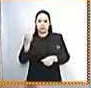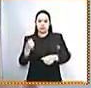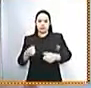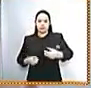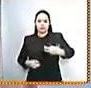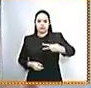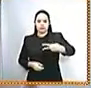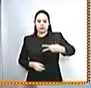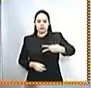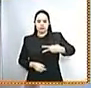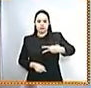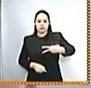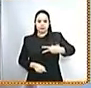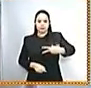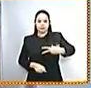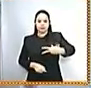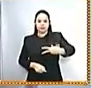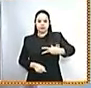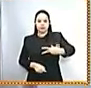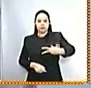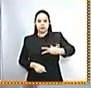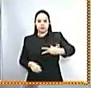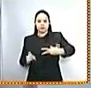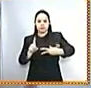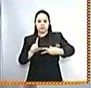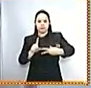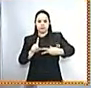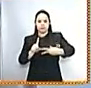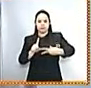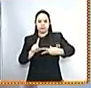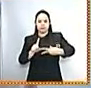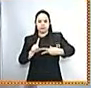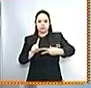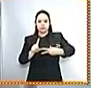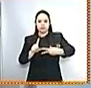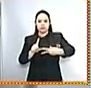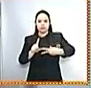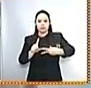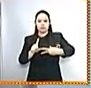primer dígito. Es el 1, siguiente dígito.